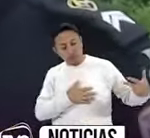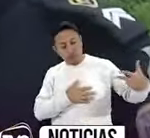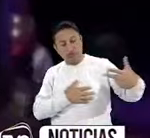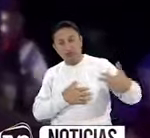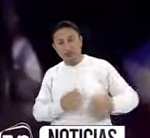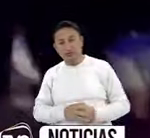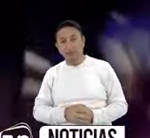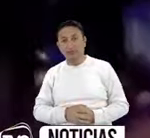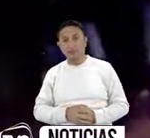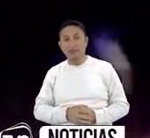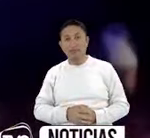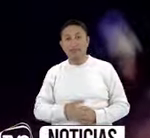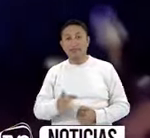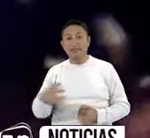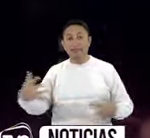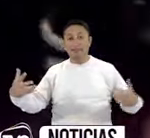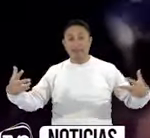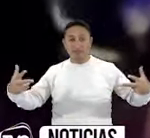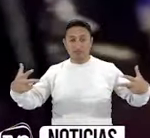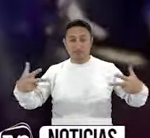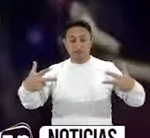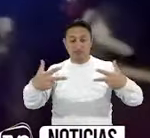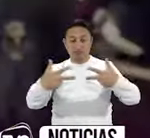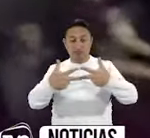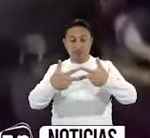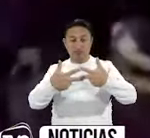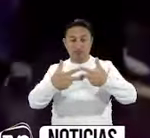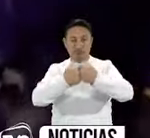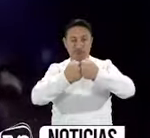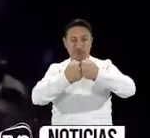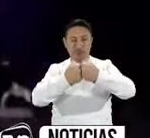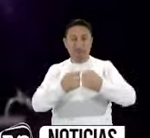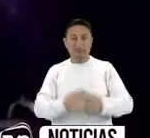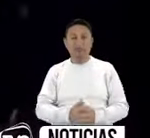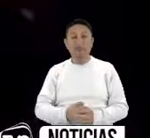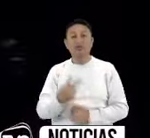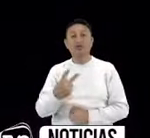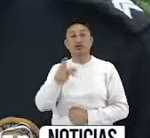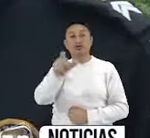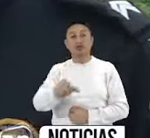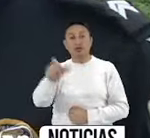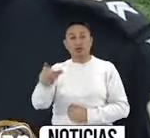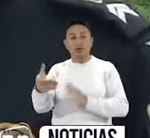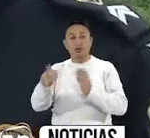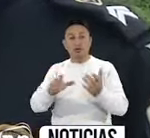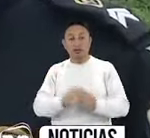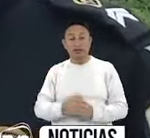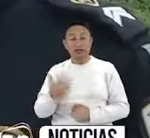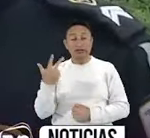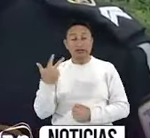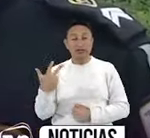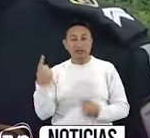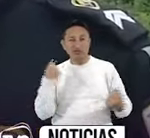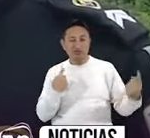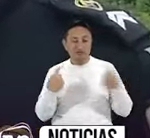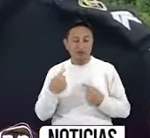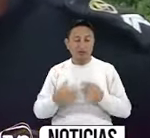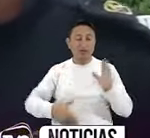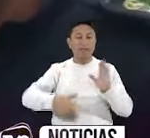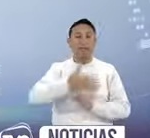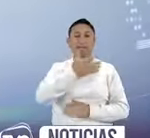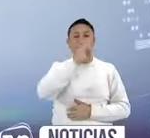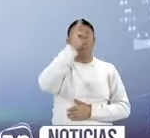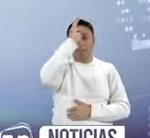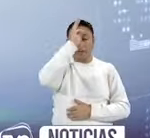parte frontal de la camioneta con el tráiler, ¿no? 2 personas resultaron fallecidas y 3 heridos que fueron trasladados al Hospital Básico de Playa.